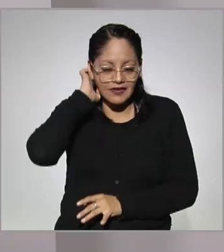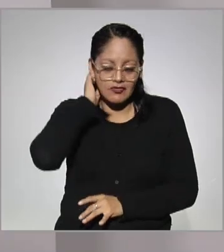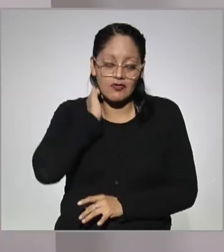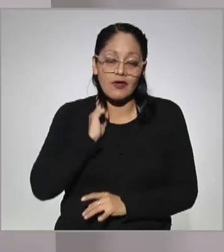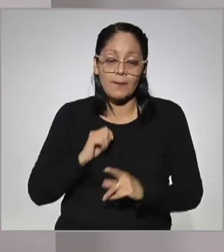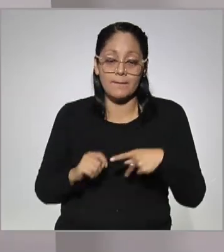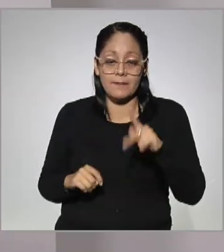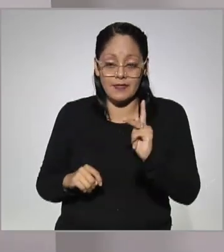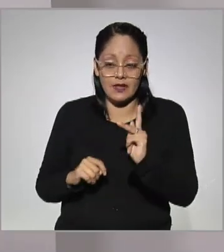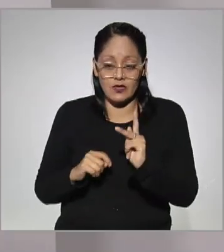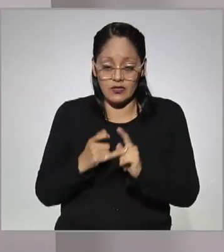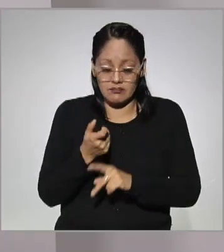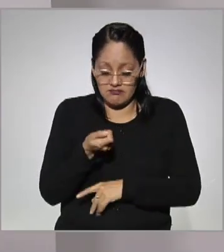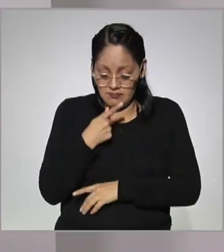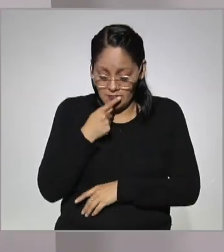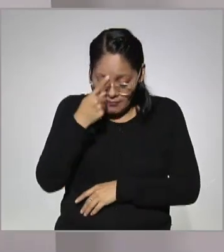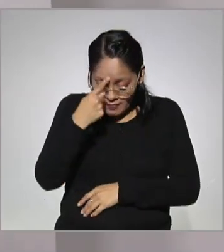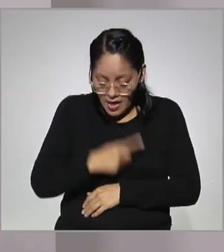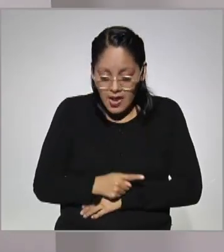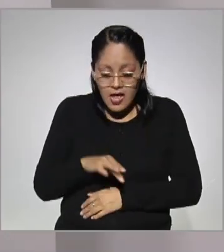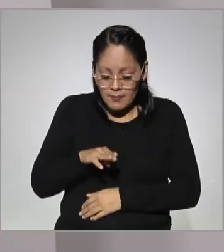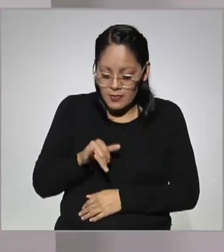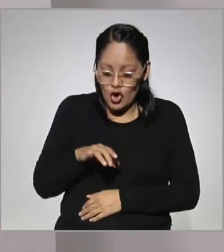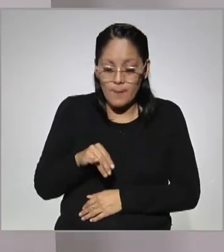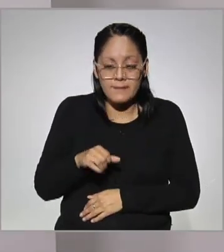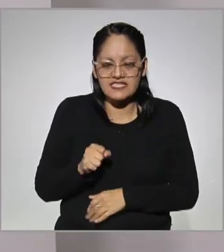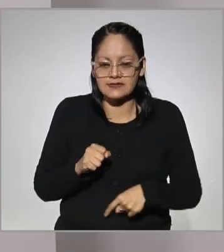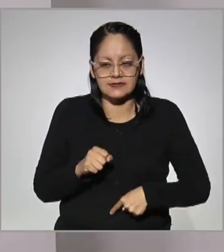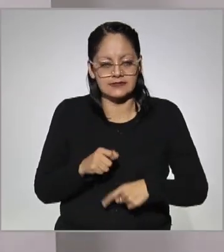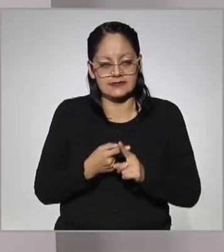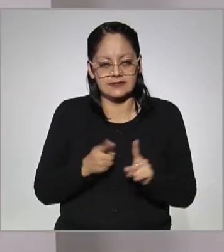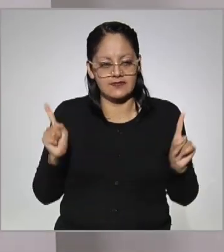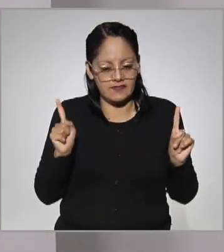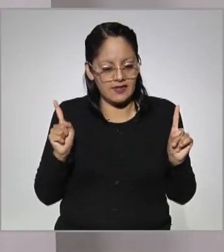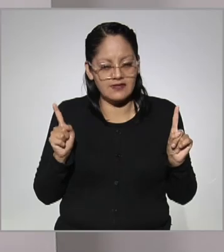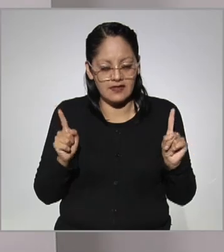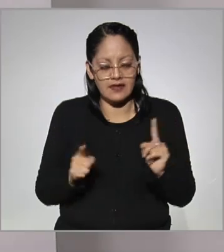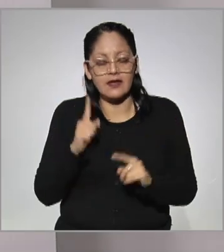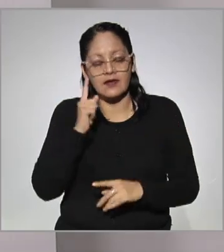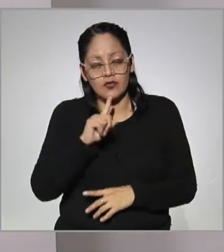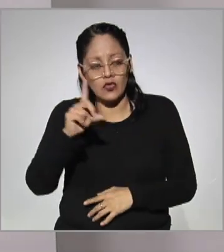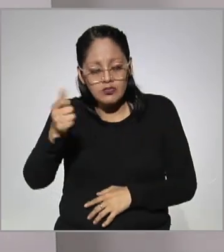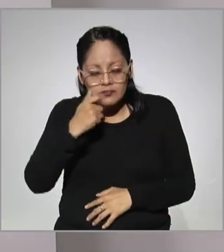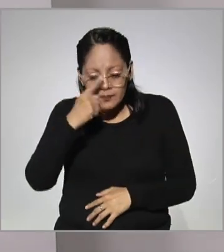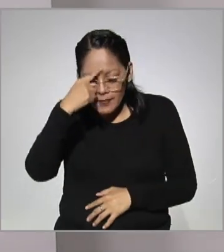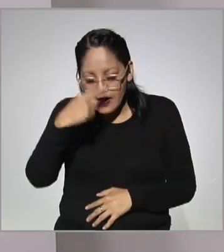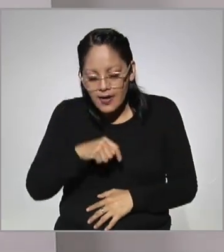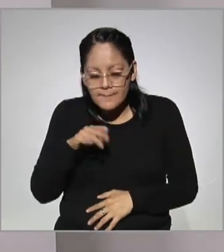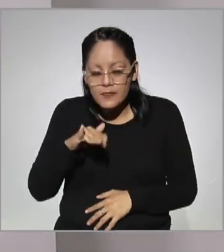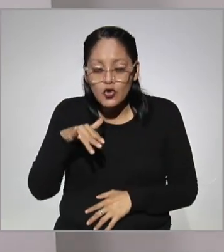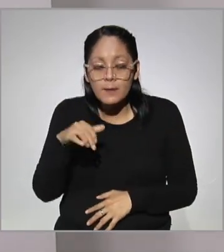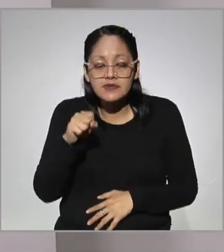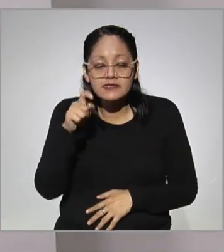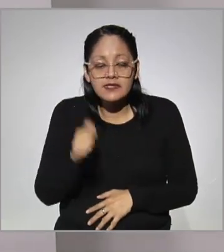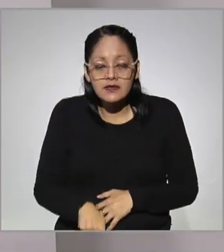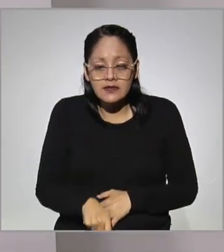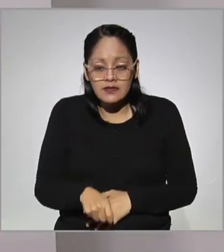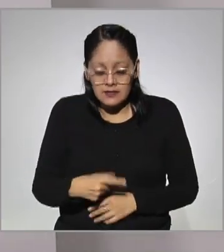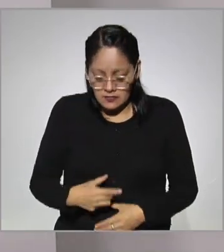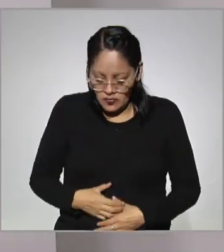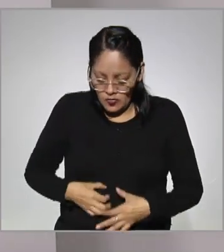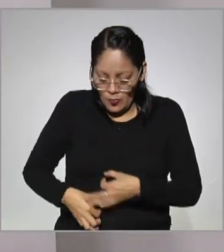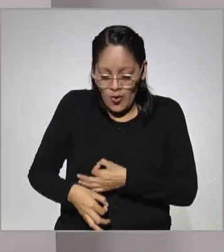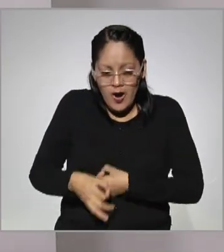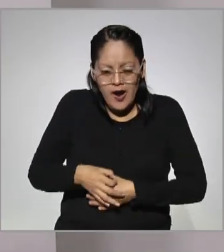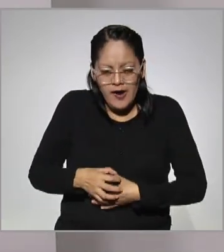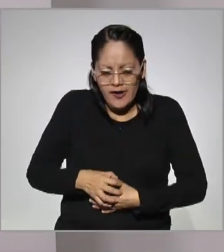Pero no es el tratamiento para miomas, ¿no? Tratamiento para miomas, el gold standard o el que idealmente hacemos es retirar ya sea el tumor, los